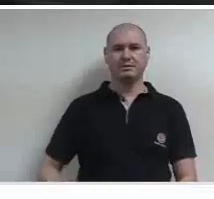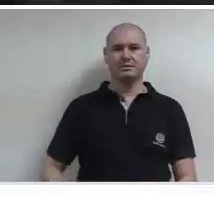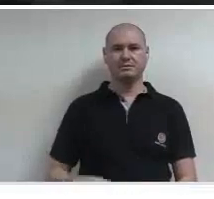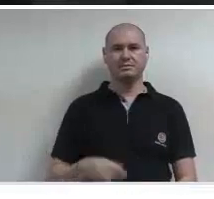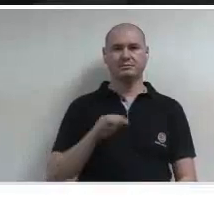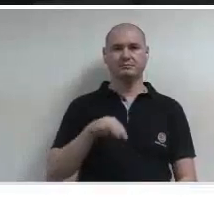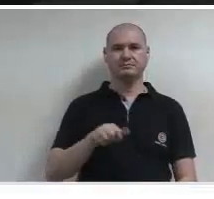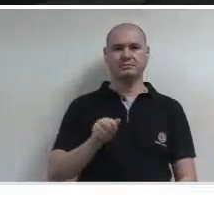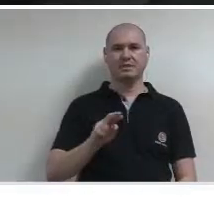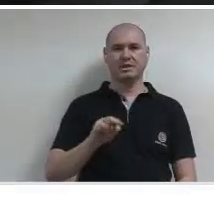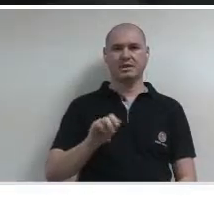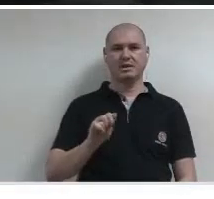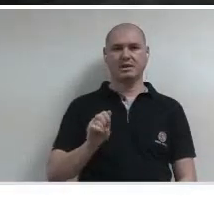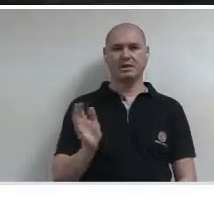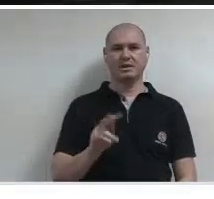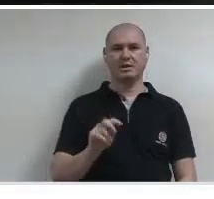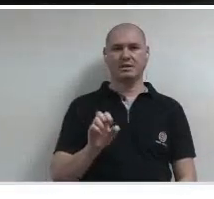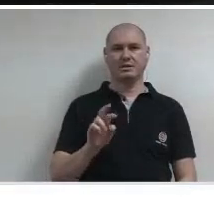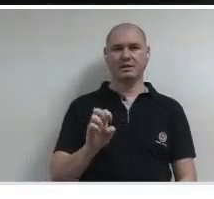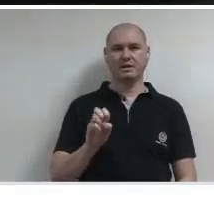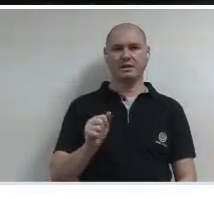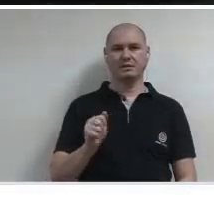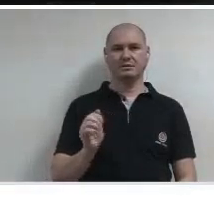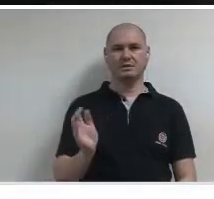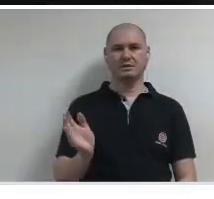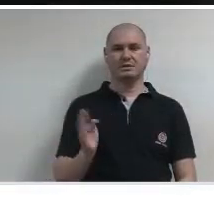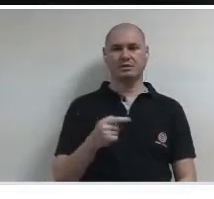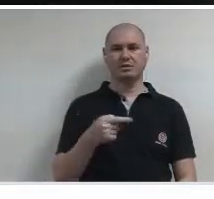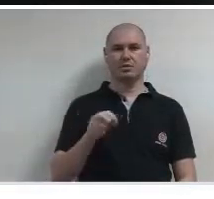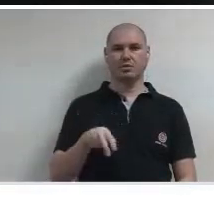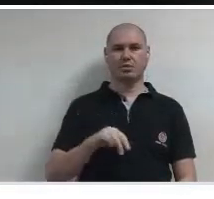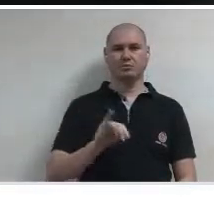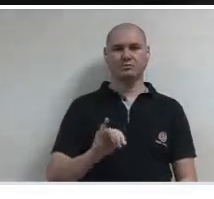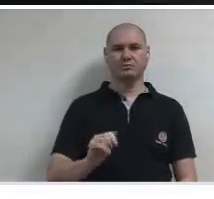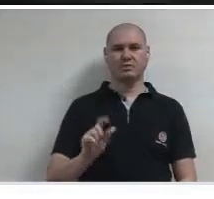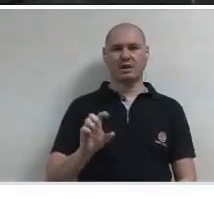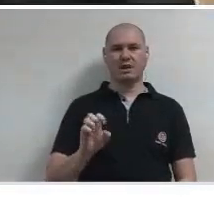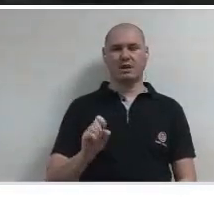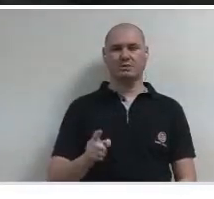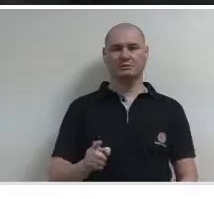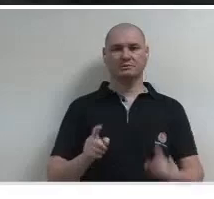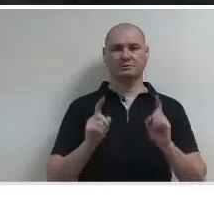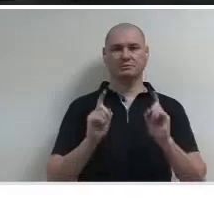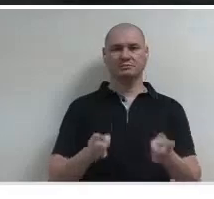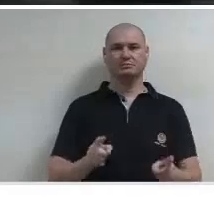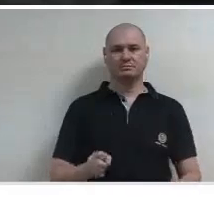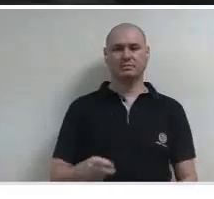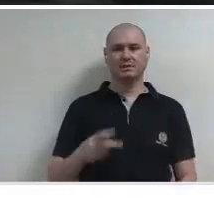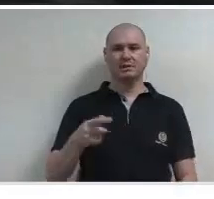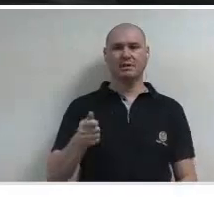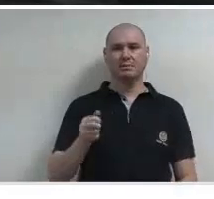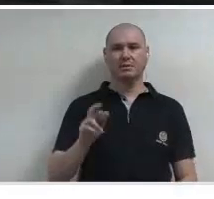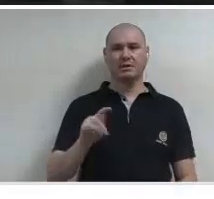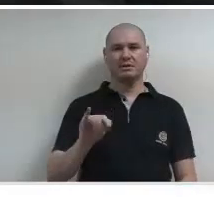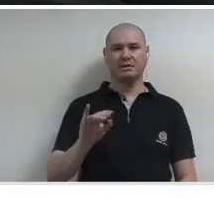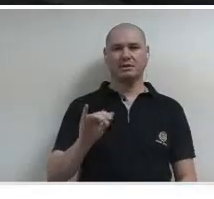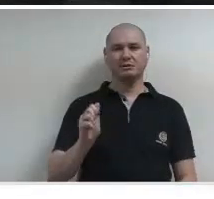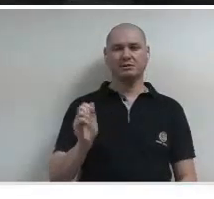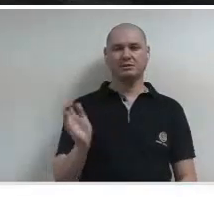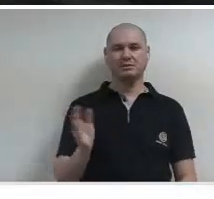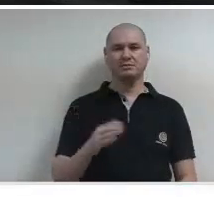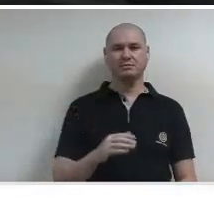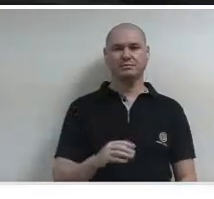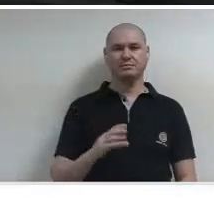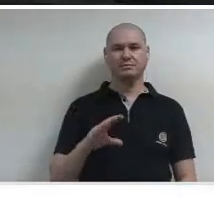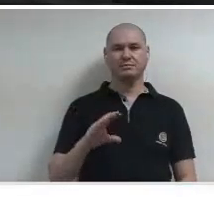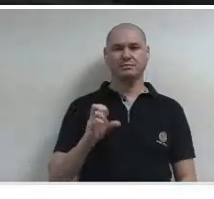Amba po marete, y que toma esa María Teresa González Daniel, amba po a de UPAP Tendares, es la